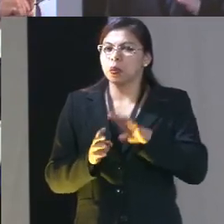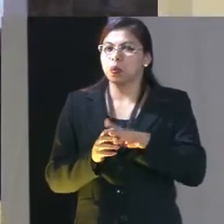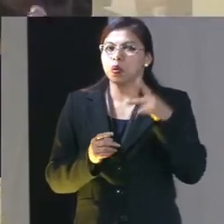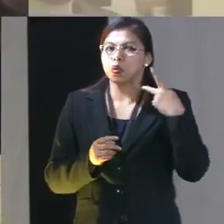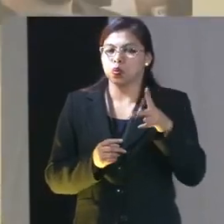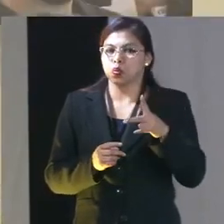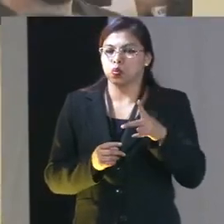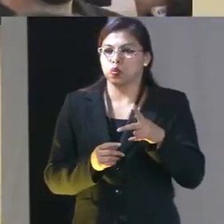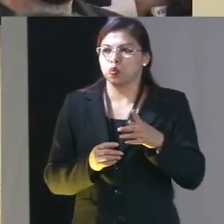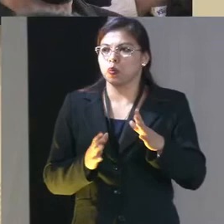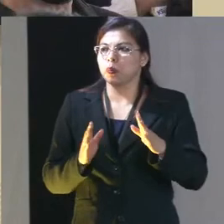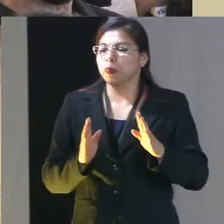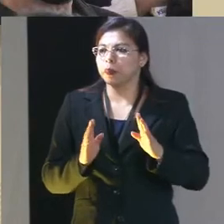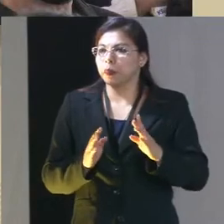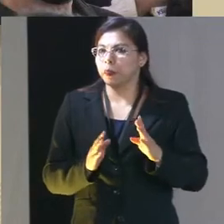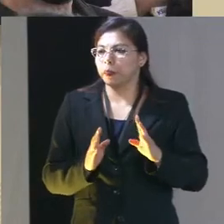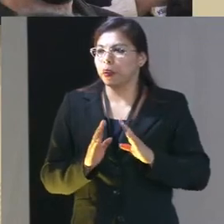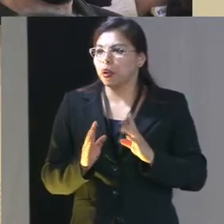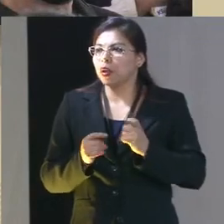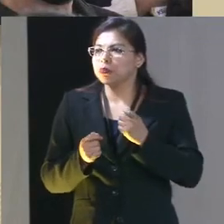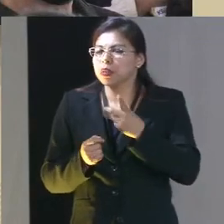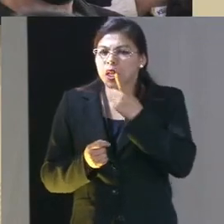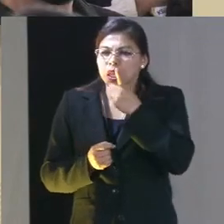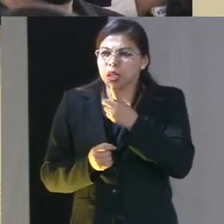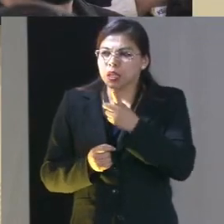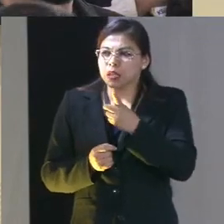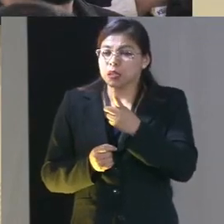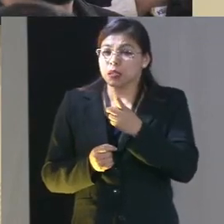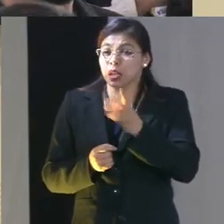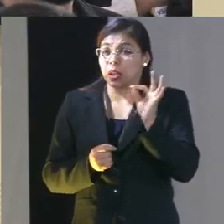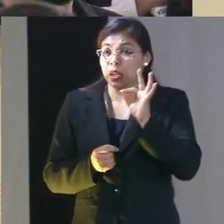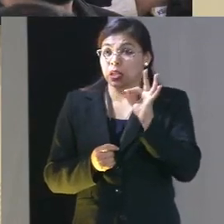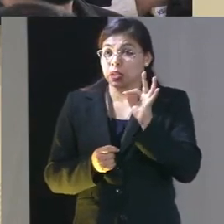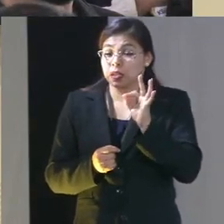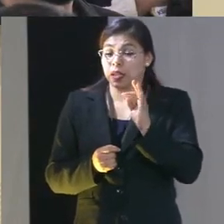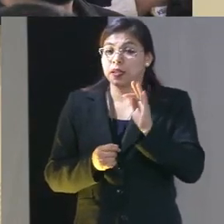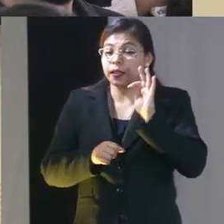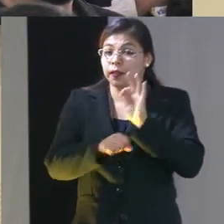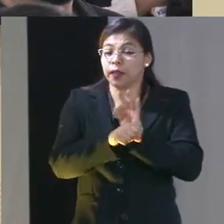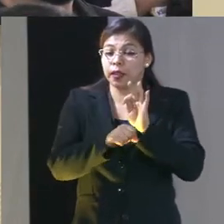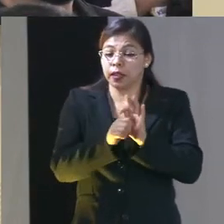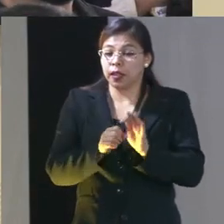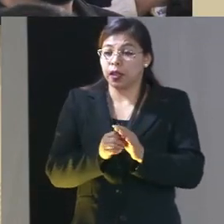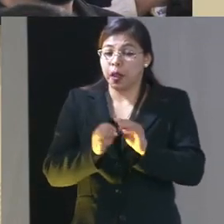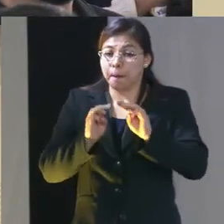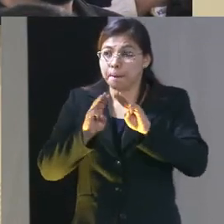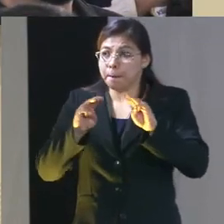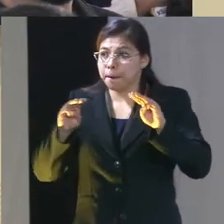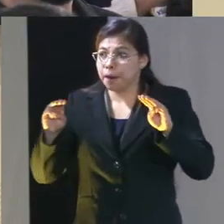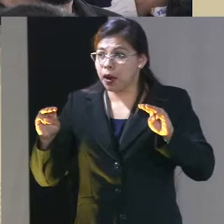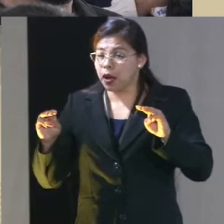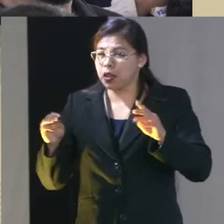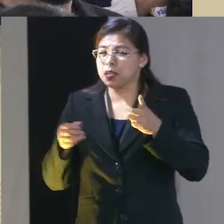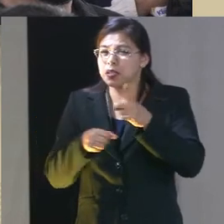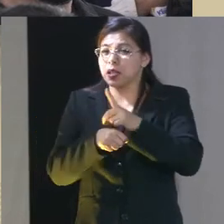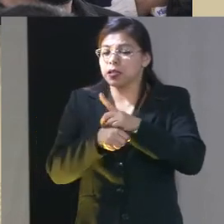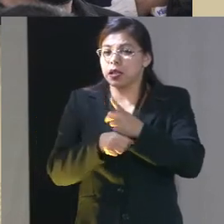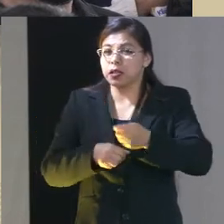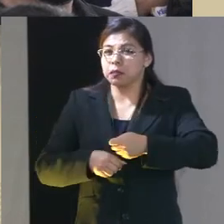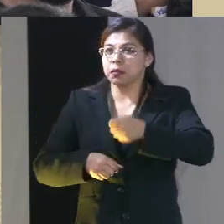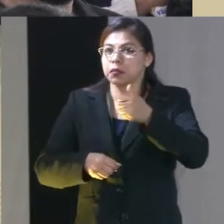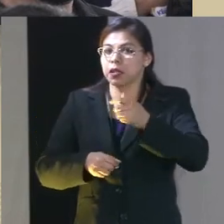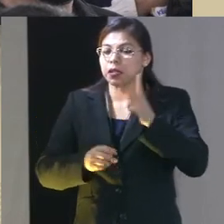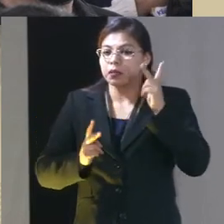flotas. Dice que si se hubieran defendido los mares por allá desde las primeras